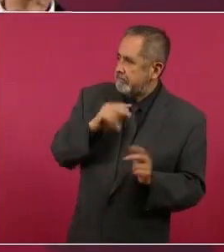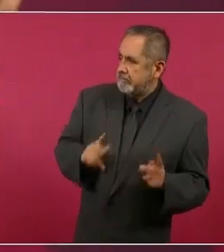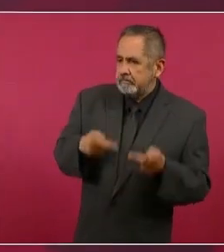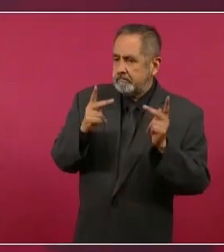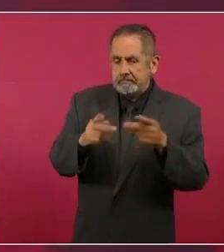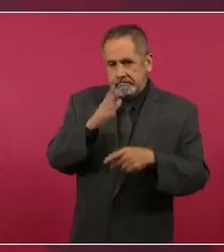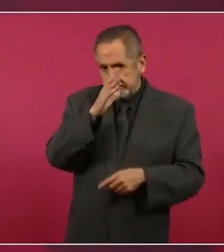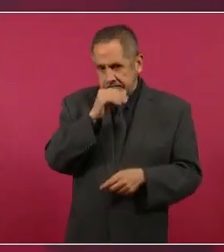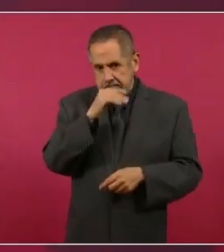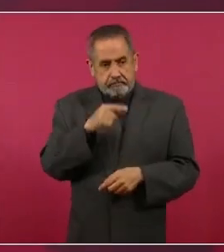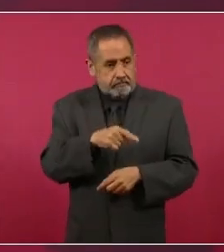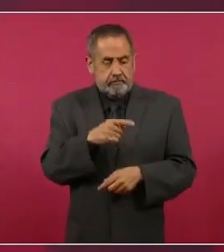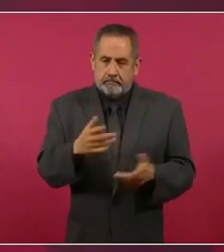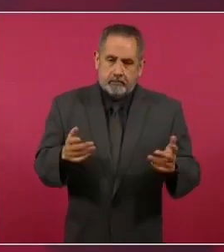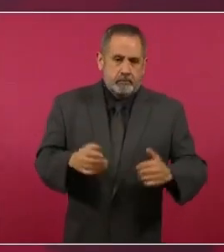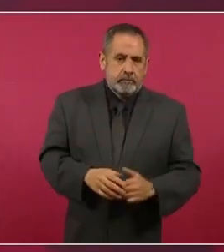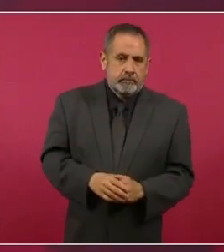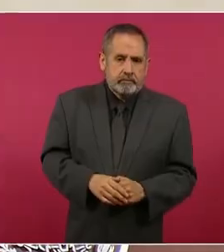porque